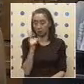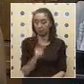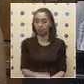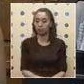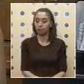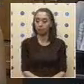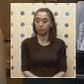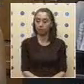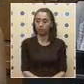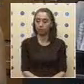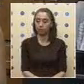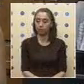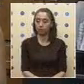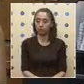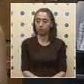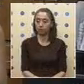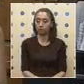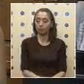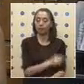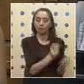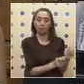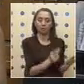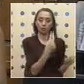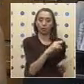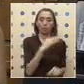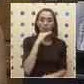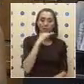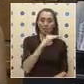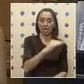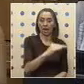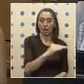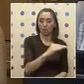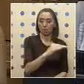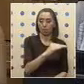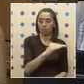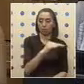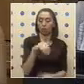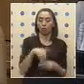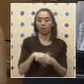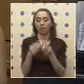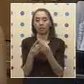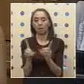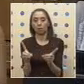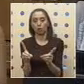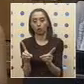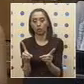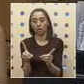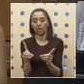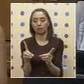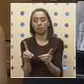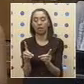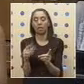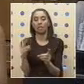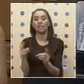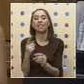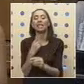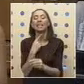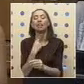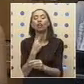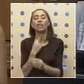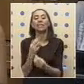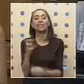Mire, porque los del campo de la democracia y del lado de los intereses populares